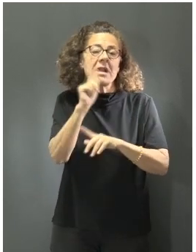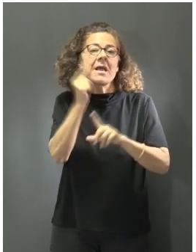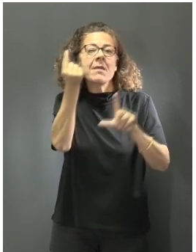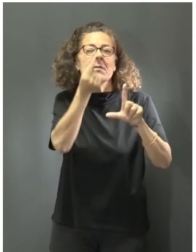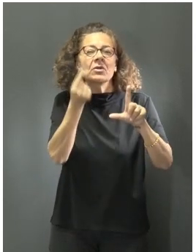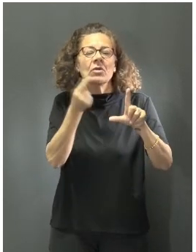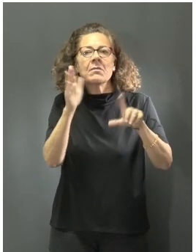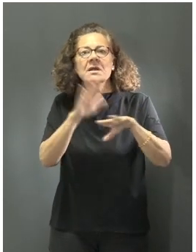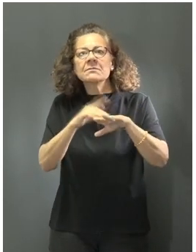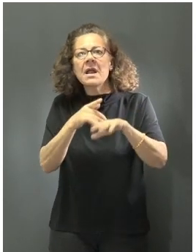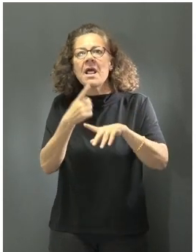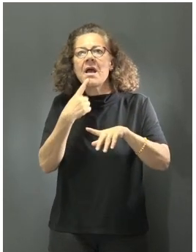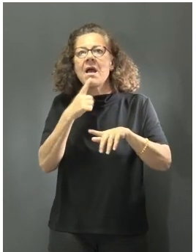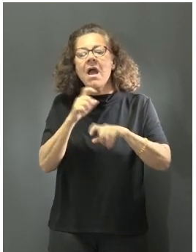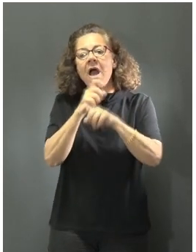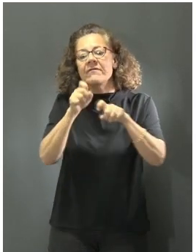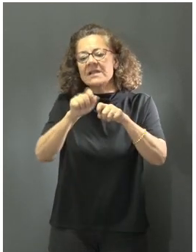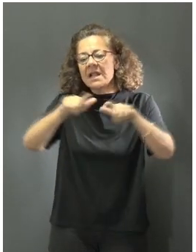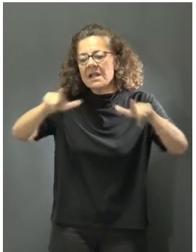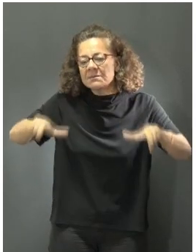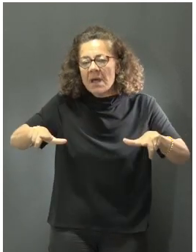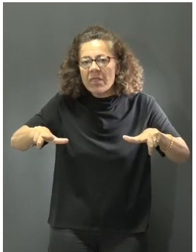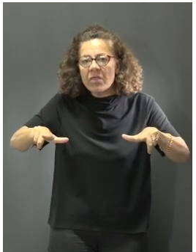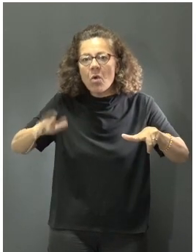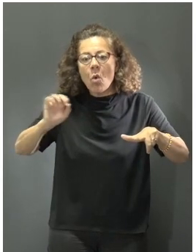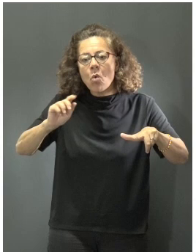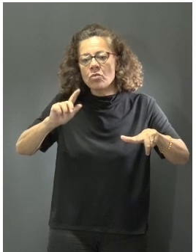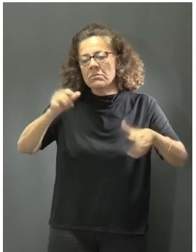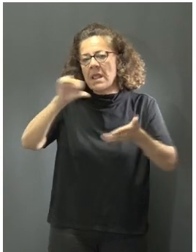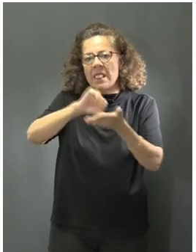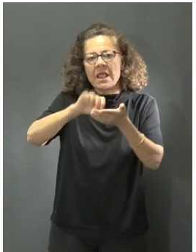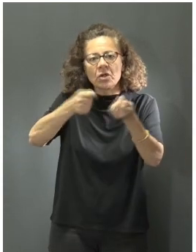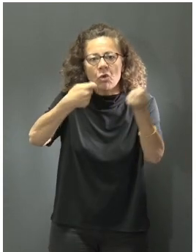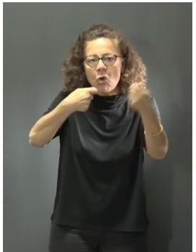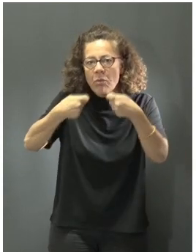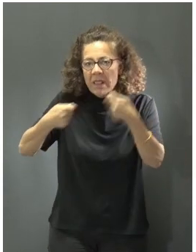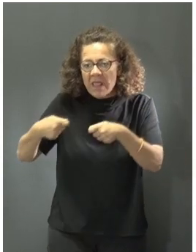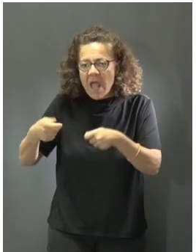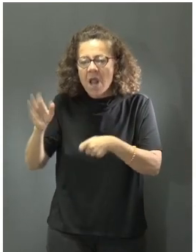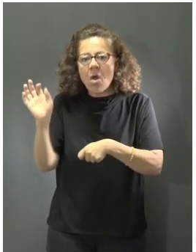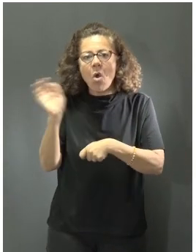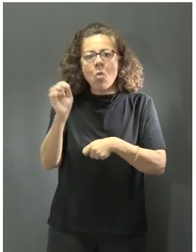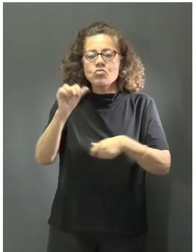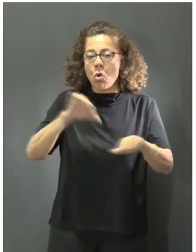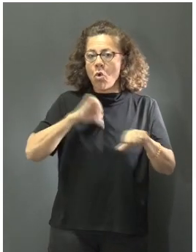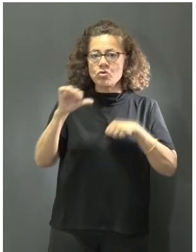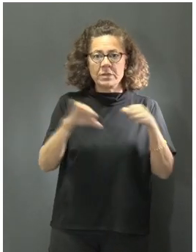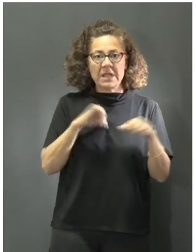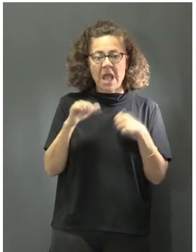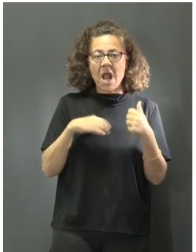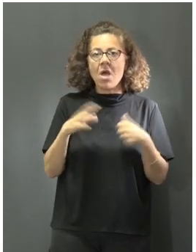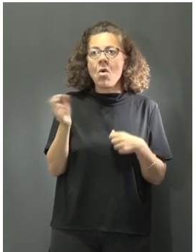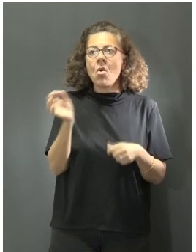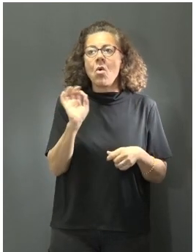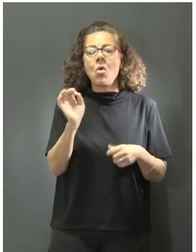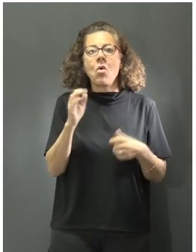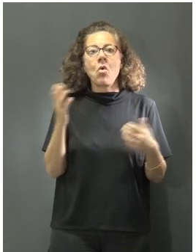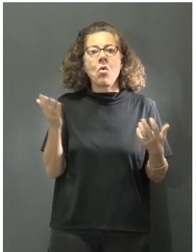pues un espacio, un centro comercial, un hospital,